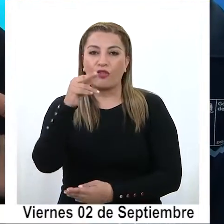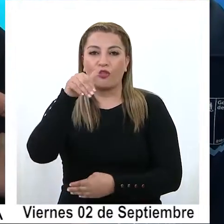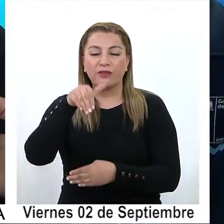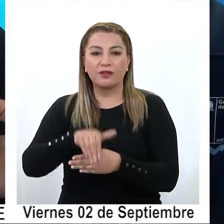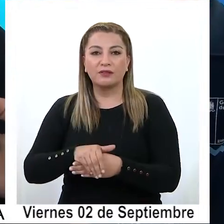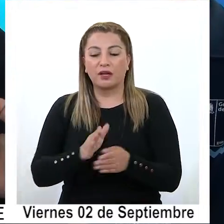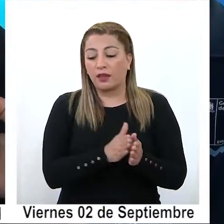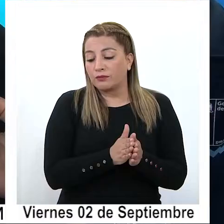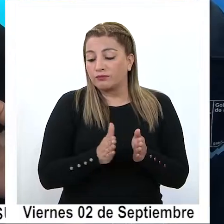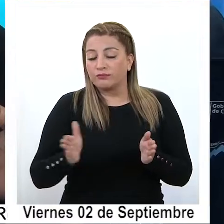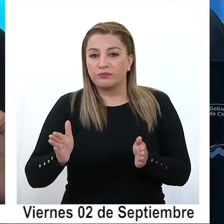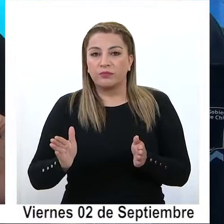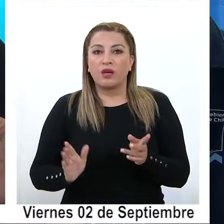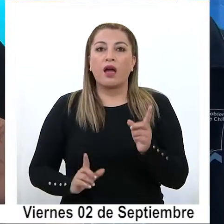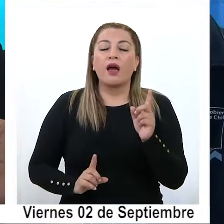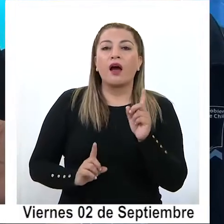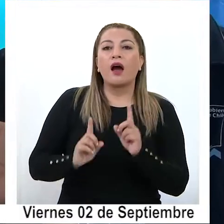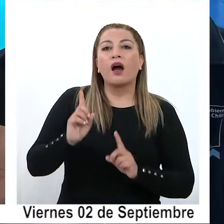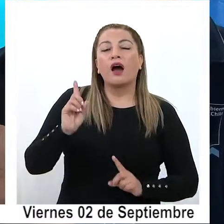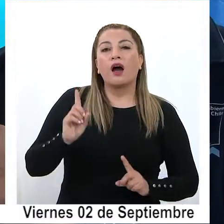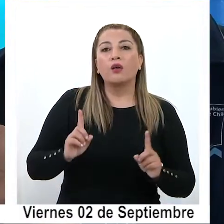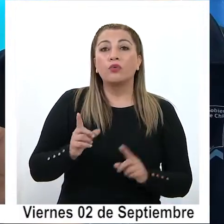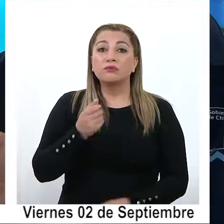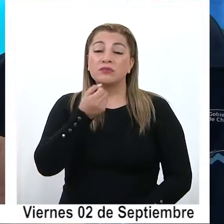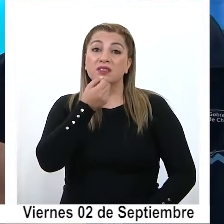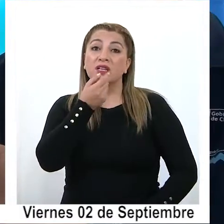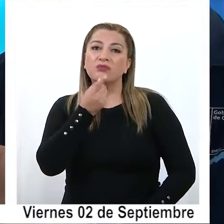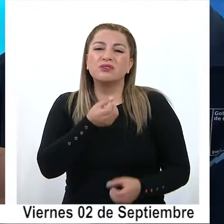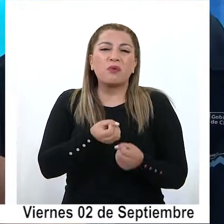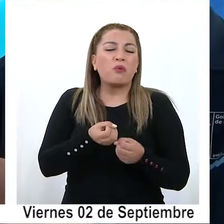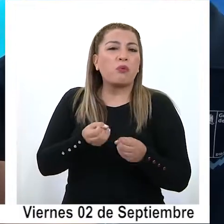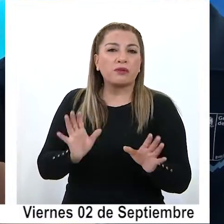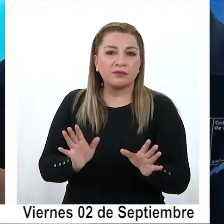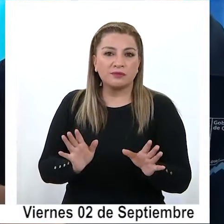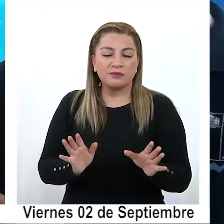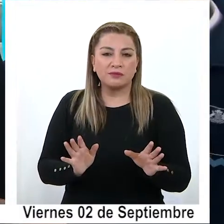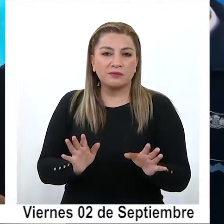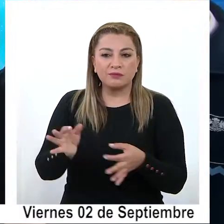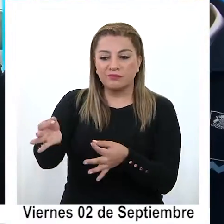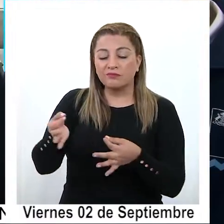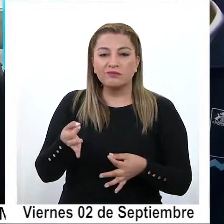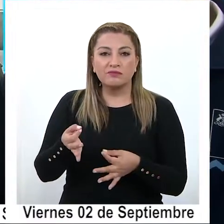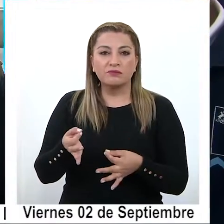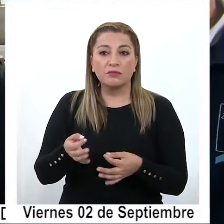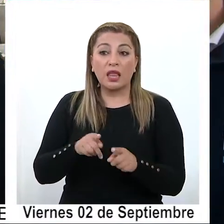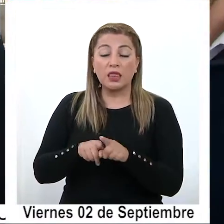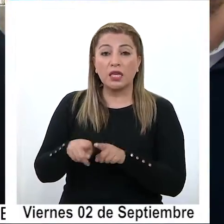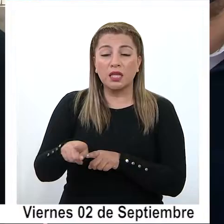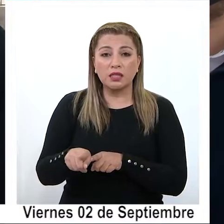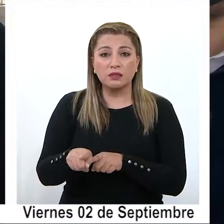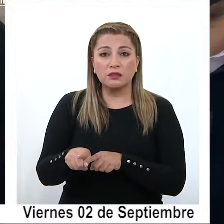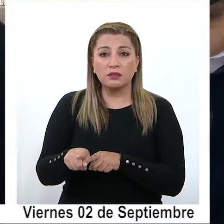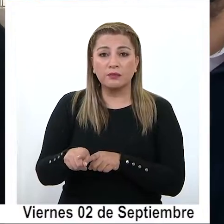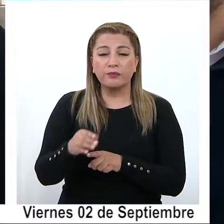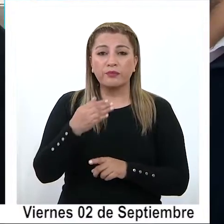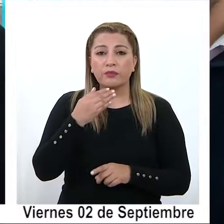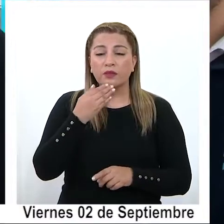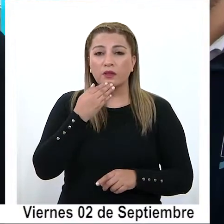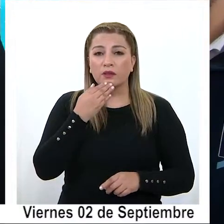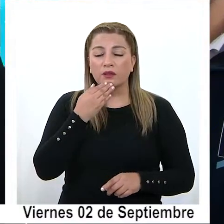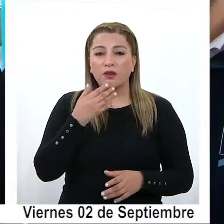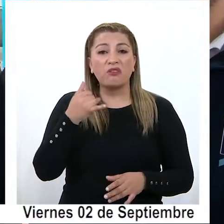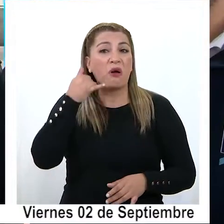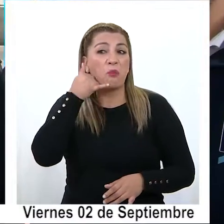horas en caso de recibir algún tipo de denuncia por cualquier día nuestra, ¿no es cierto?, ya sea directa, a través de la página